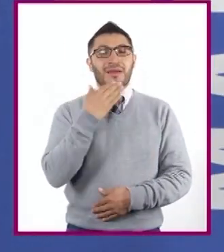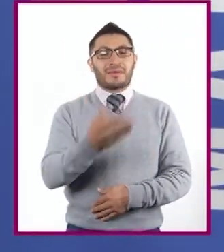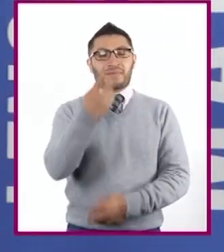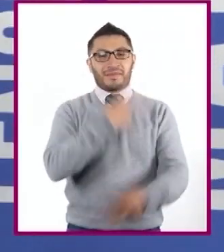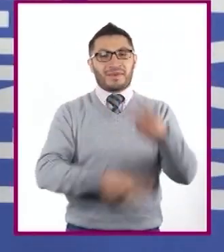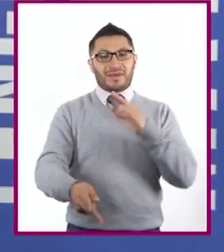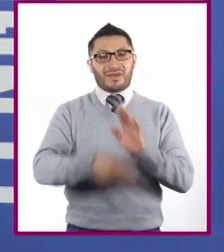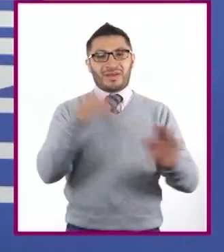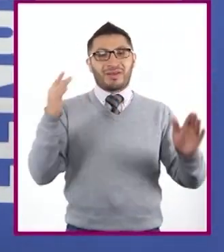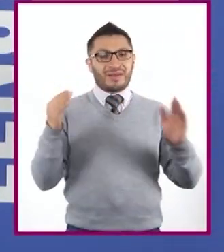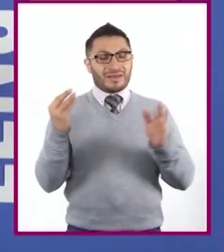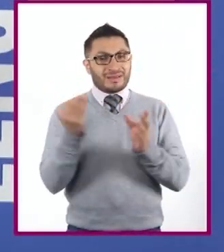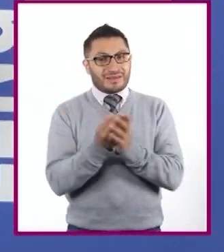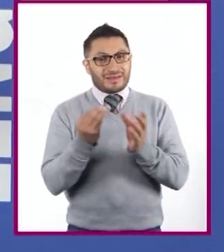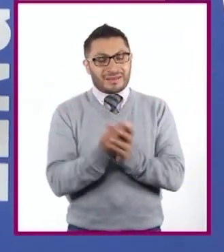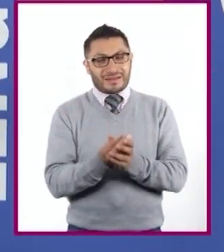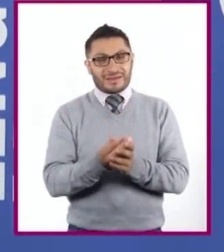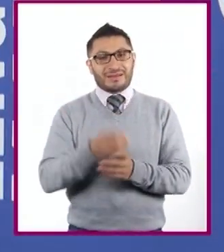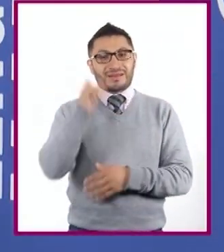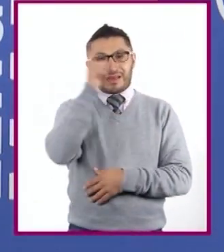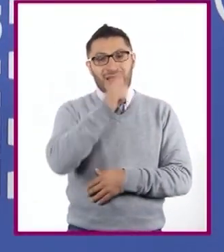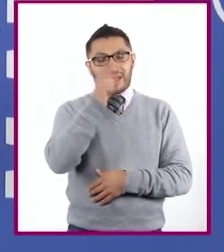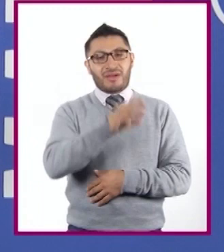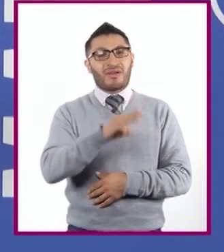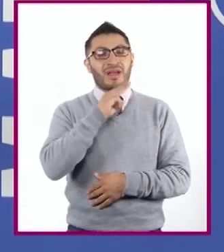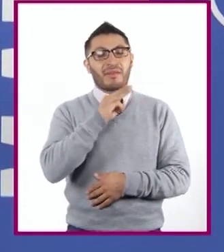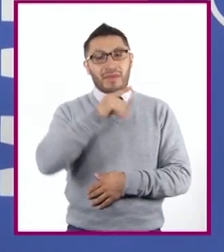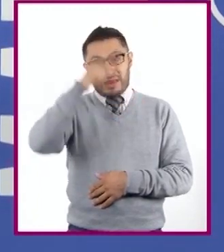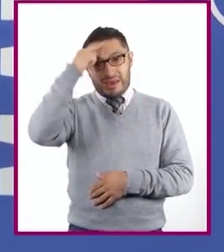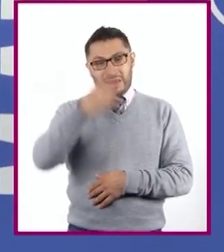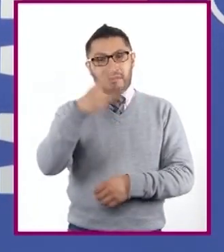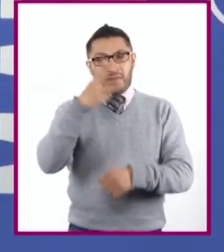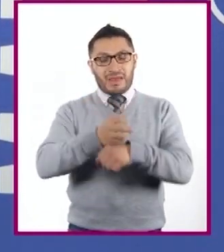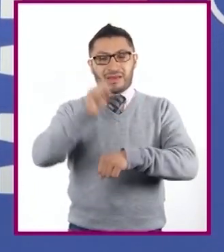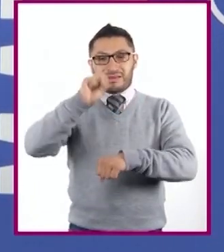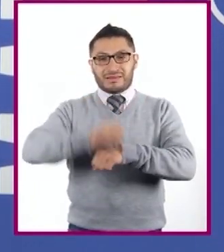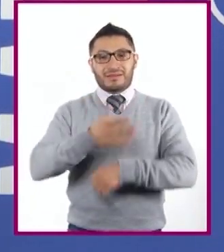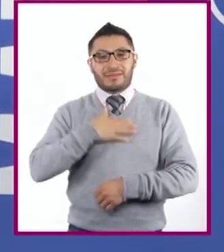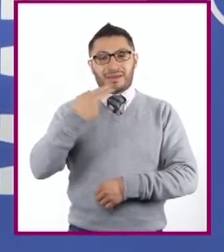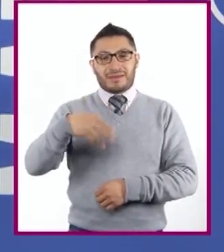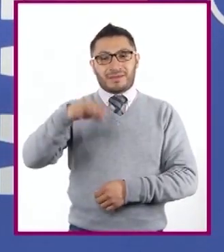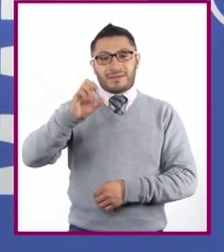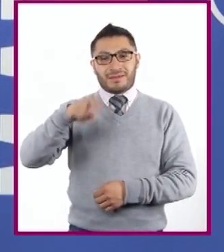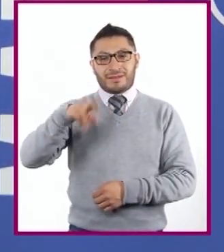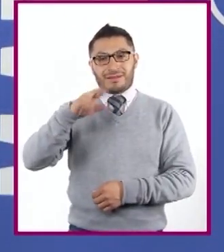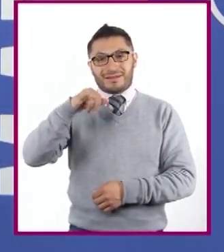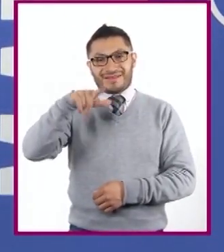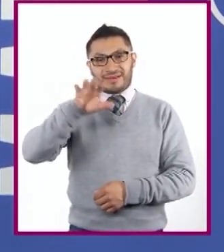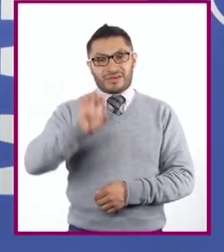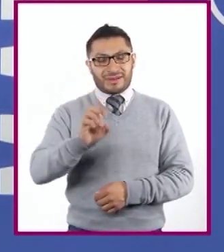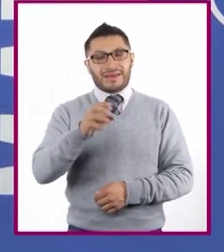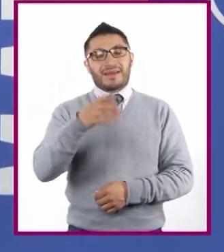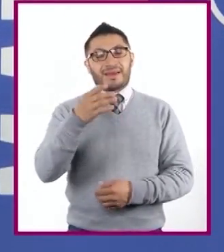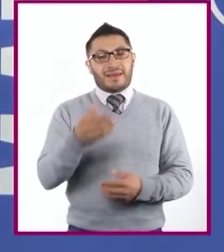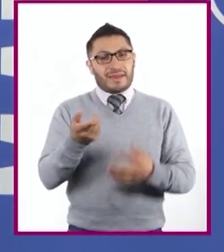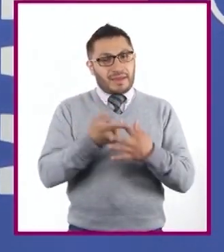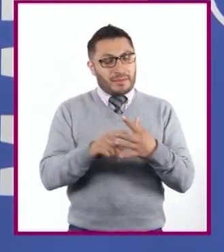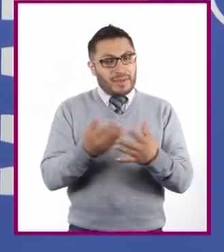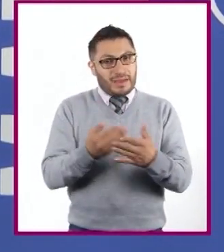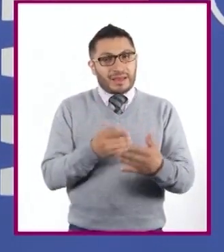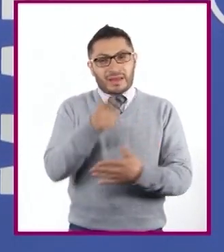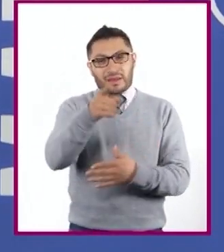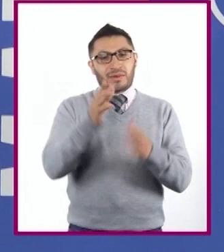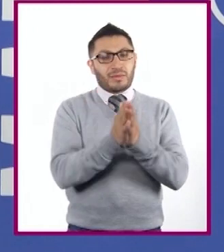Bienvenidos a una sesión más de lengua materna para tercer grado. Mi nombre es Enrique Rodal y antes de iniciar, les recuerdo que debemos